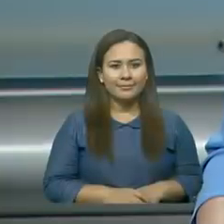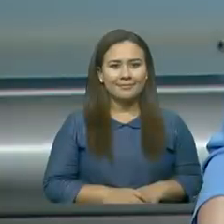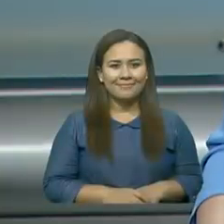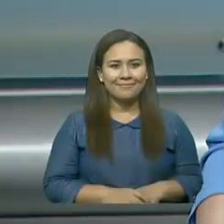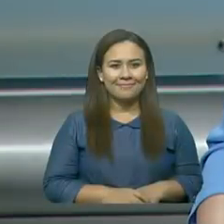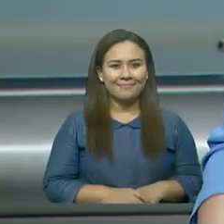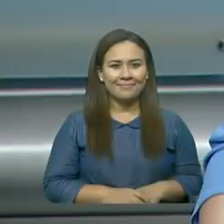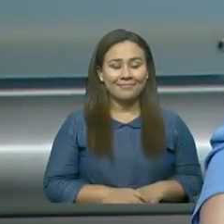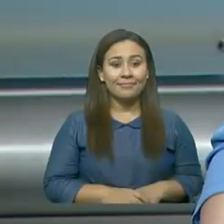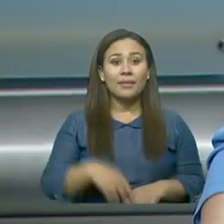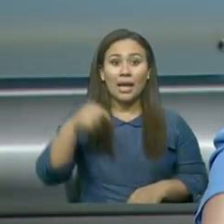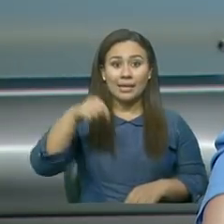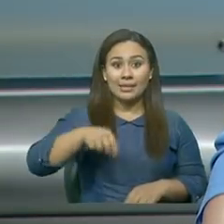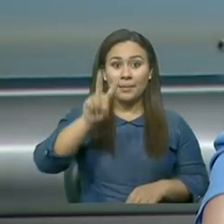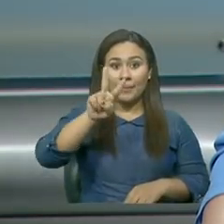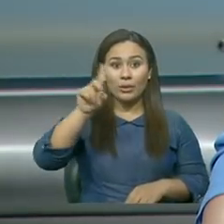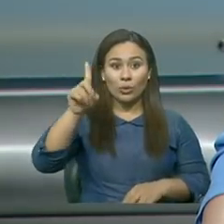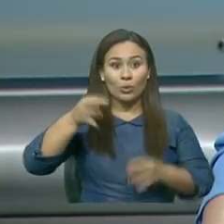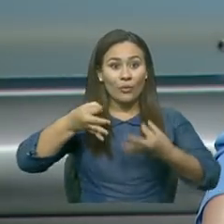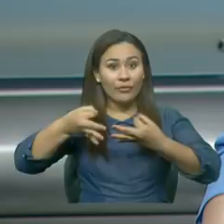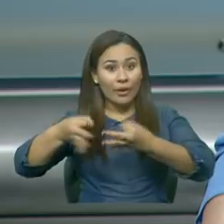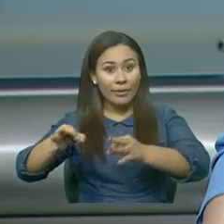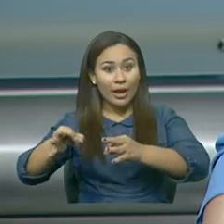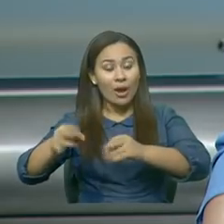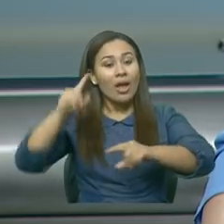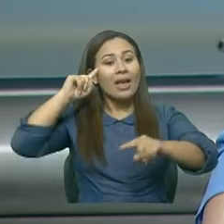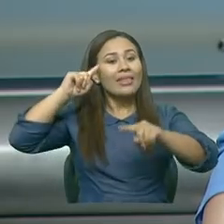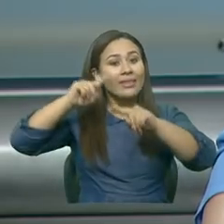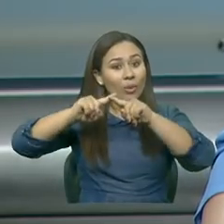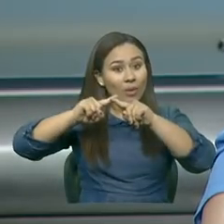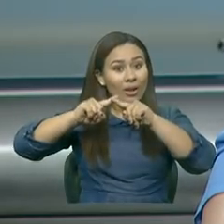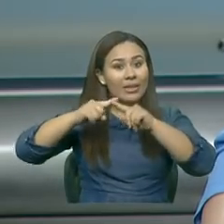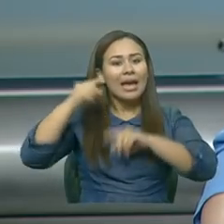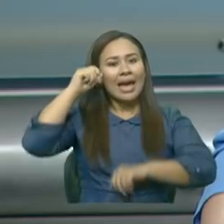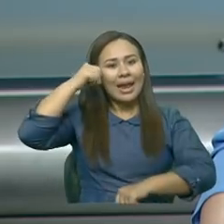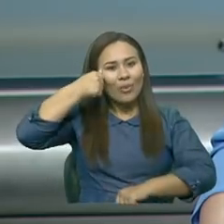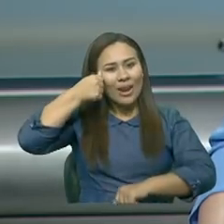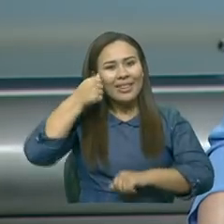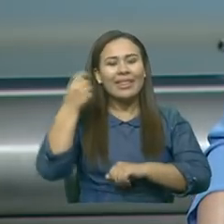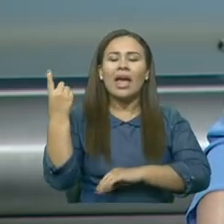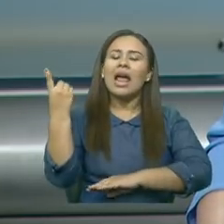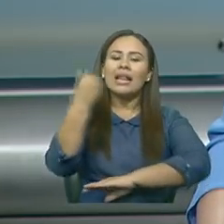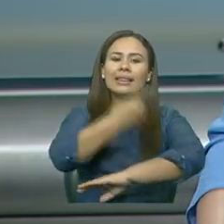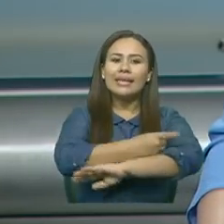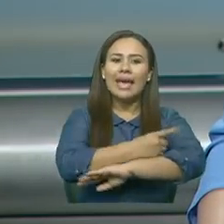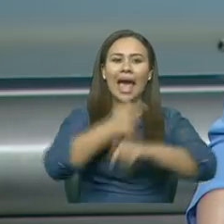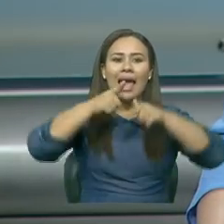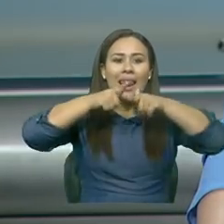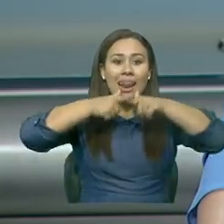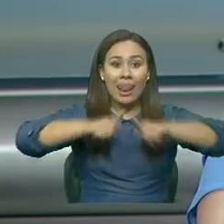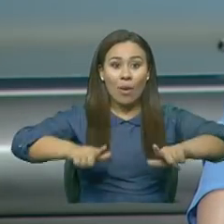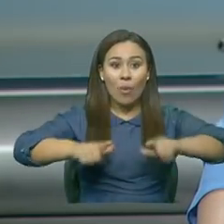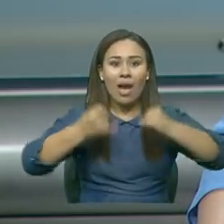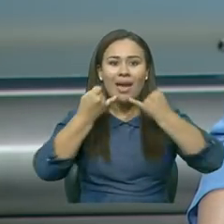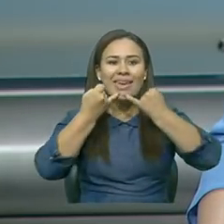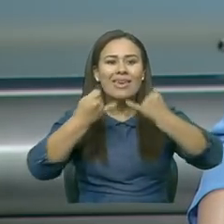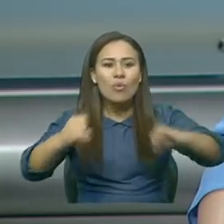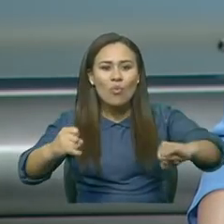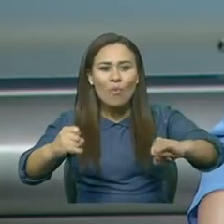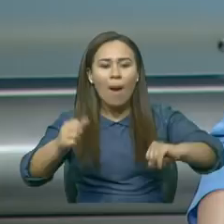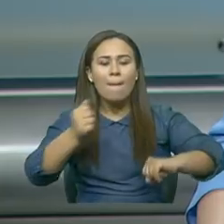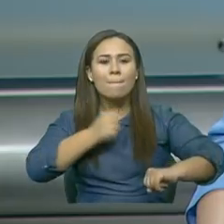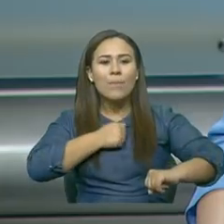este 21 de febrero se conmemora el día internacional de la lengua materna fecha proclamada por la unesco que busca